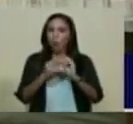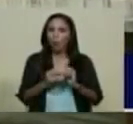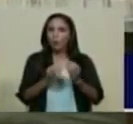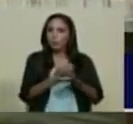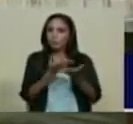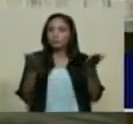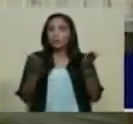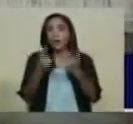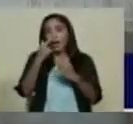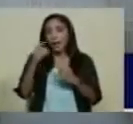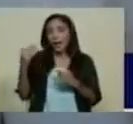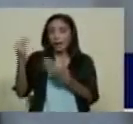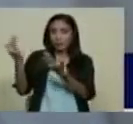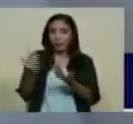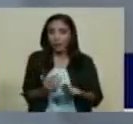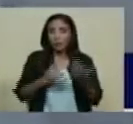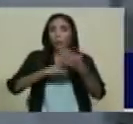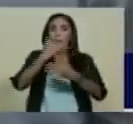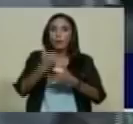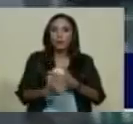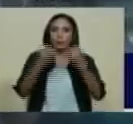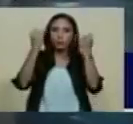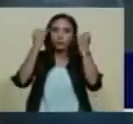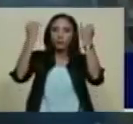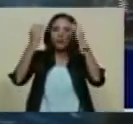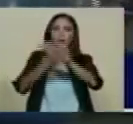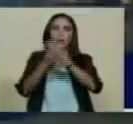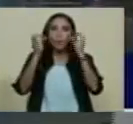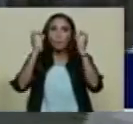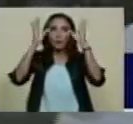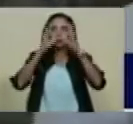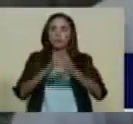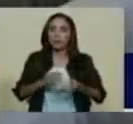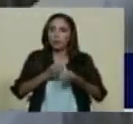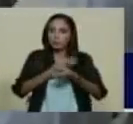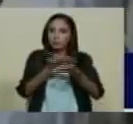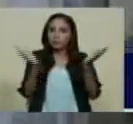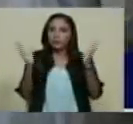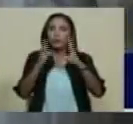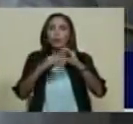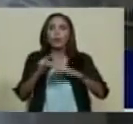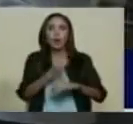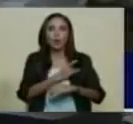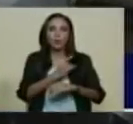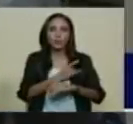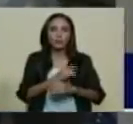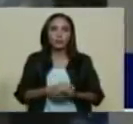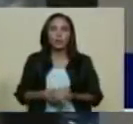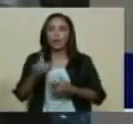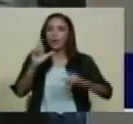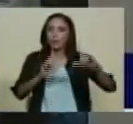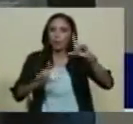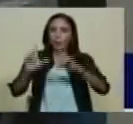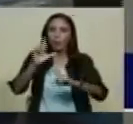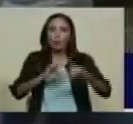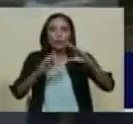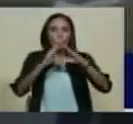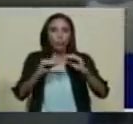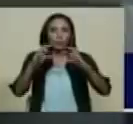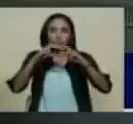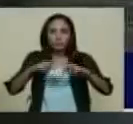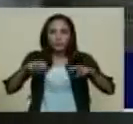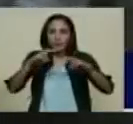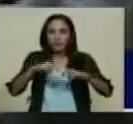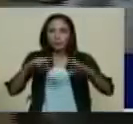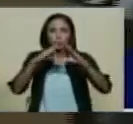un proyecto innovador para dotar a las universidades en sus laboratorios de investigación y